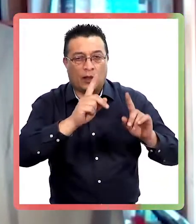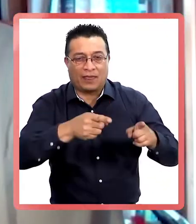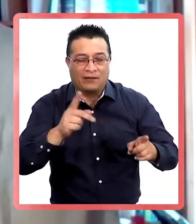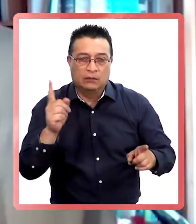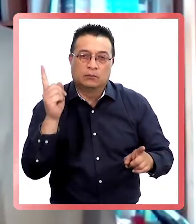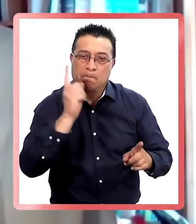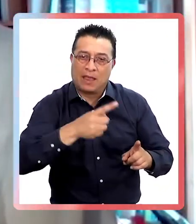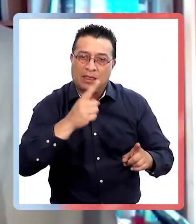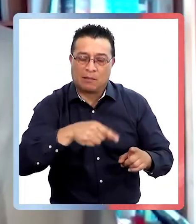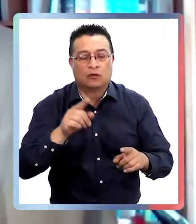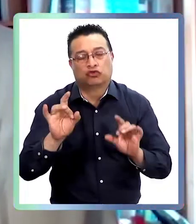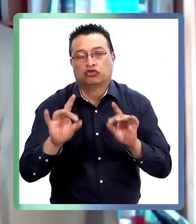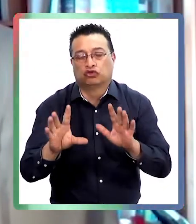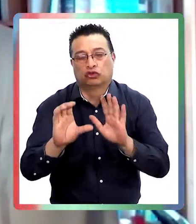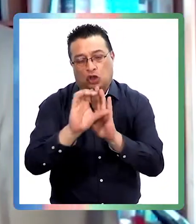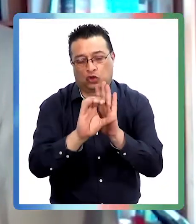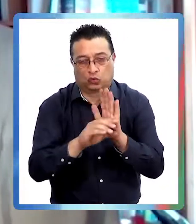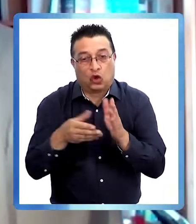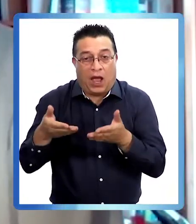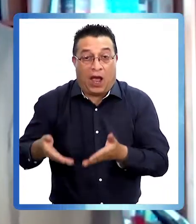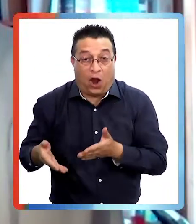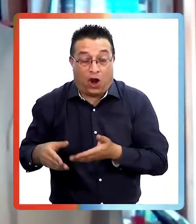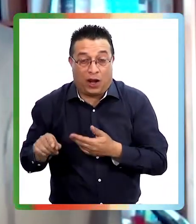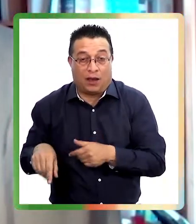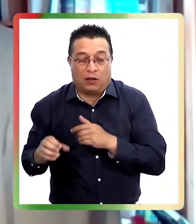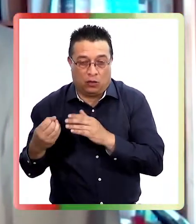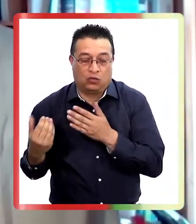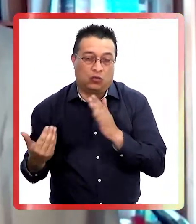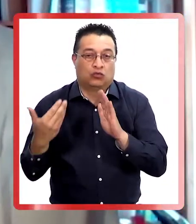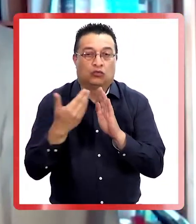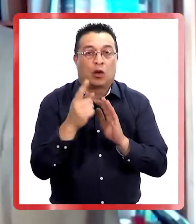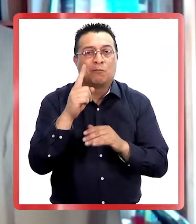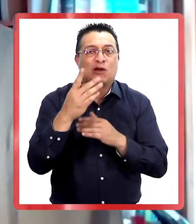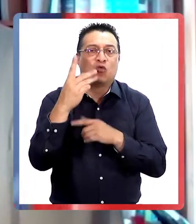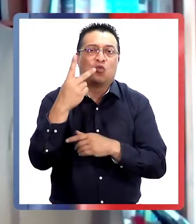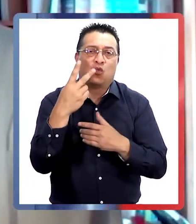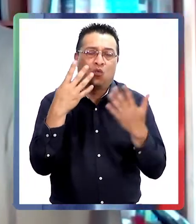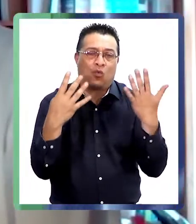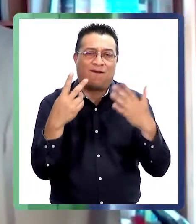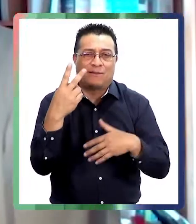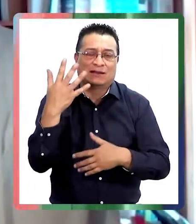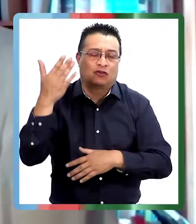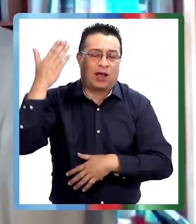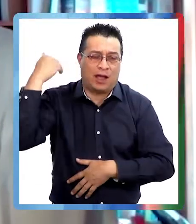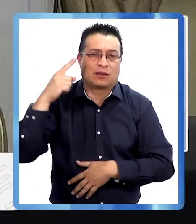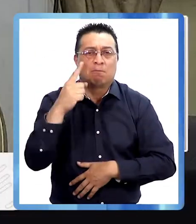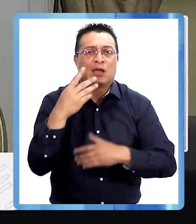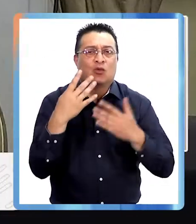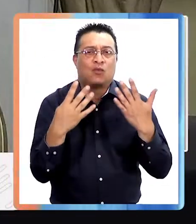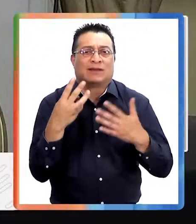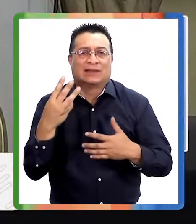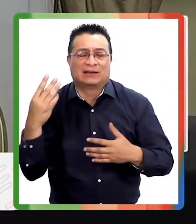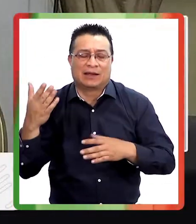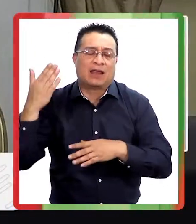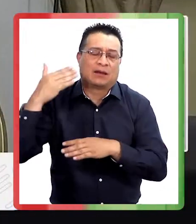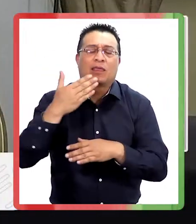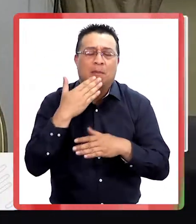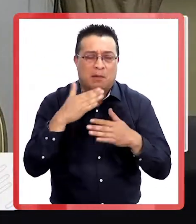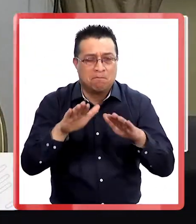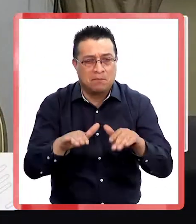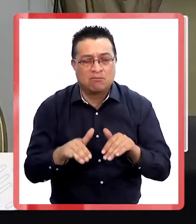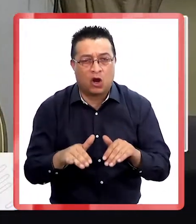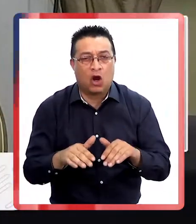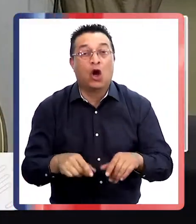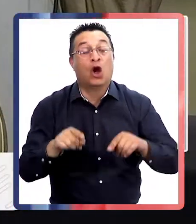que resuelven. Eso está establecido en la Constitución actual, estuvo establecido en la Constitución del 25, estuvo establecido en la Constitución del 33. Un tema relevante